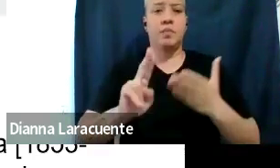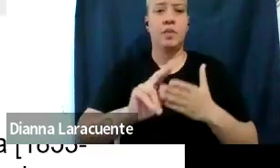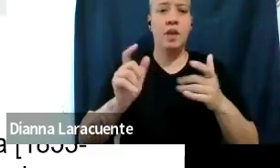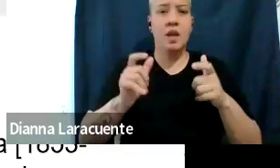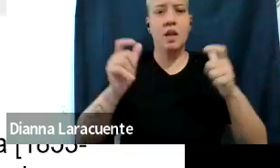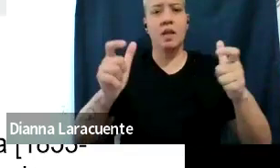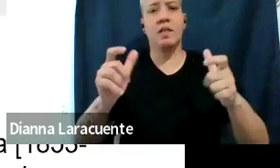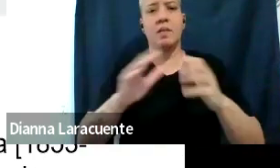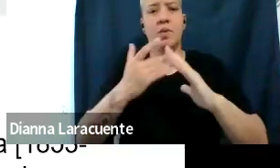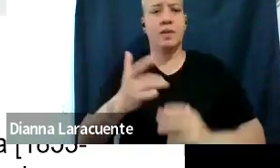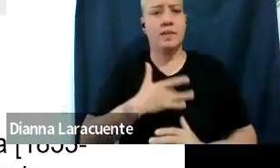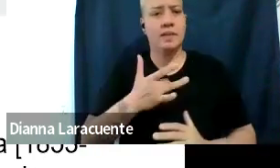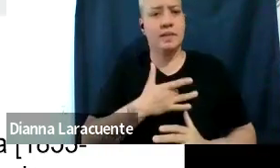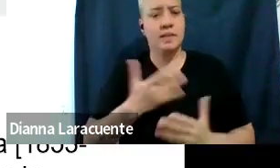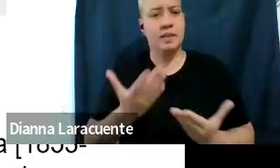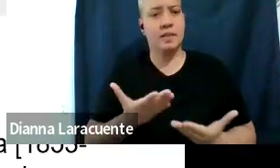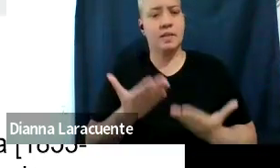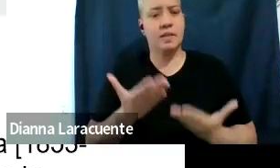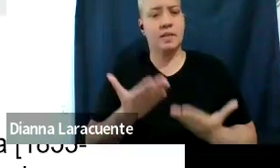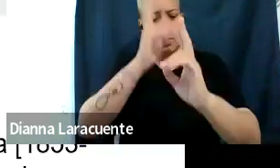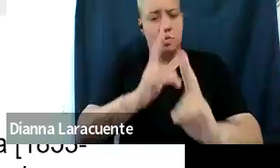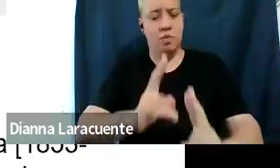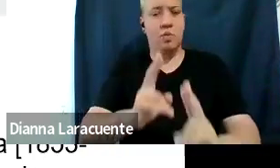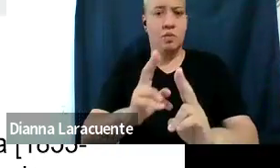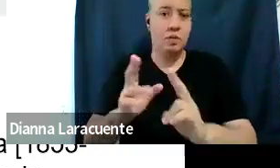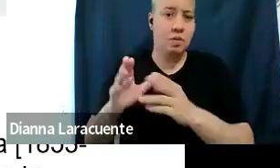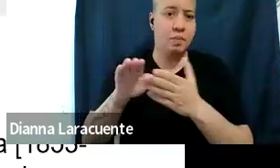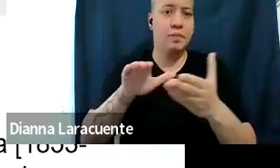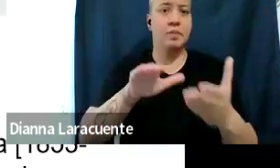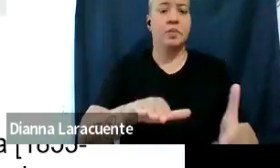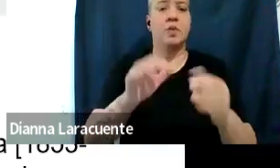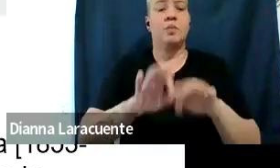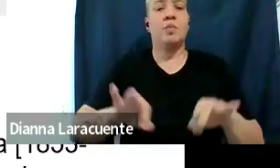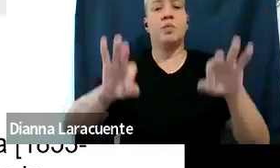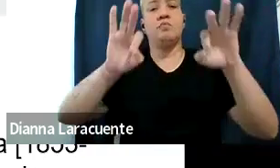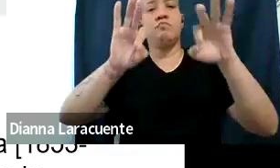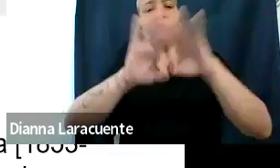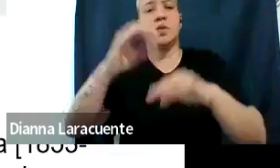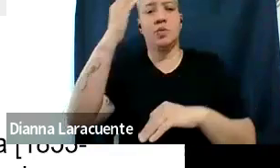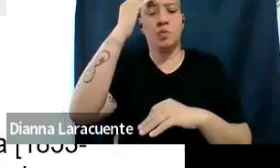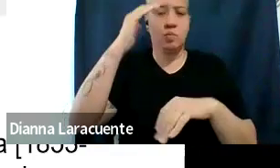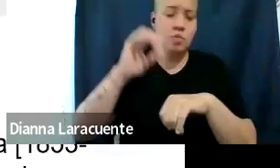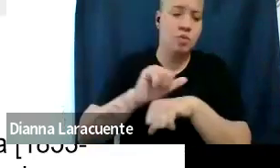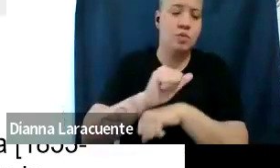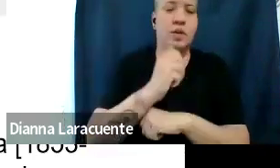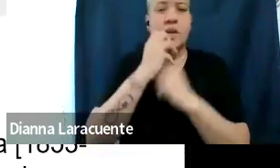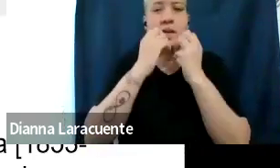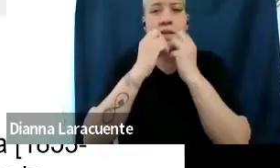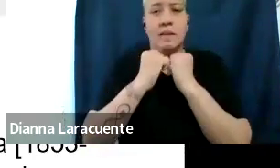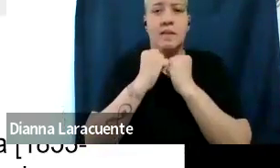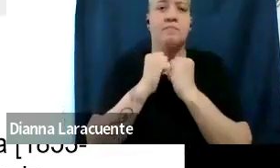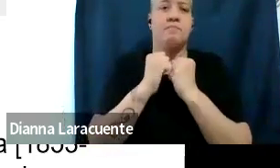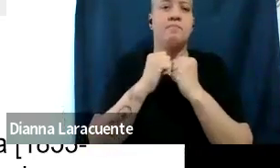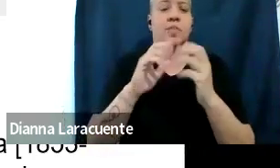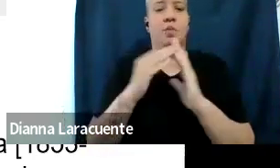sentir así y que así honra a sus muertos ilustres. Y grande, mil veces grande, el que supo conquistar el cariño de este pueblo, el